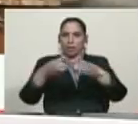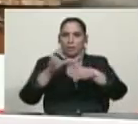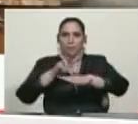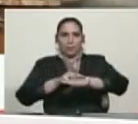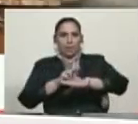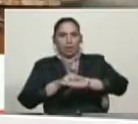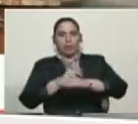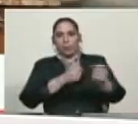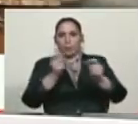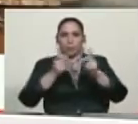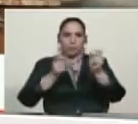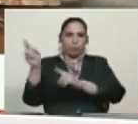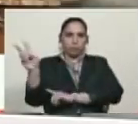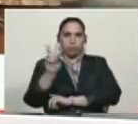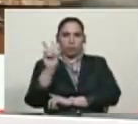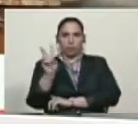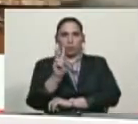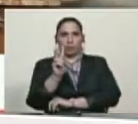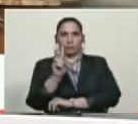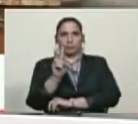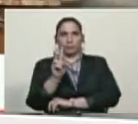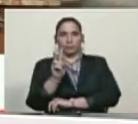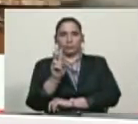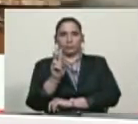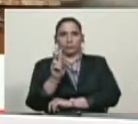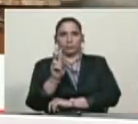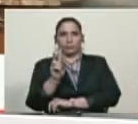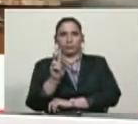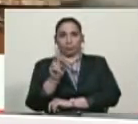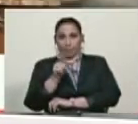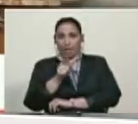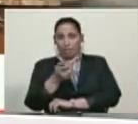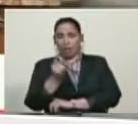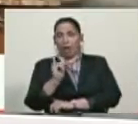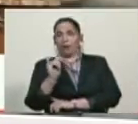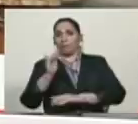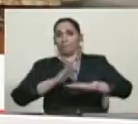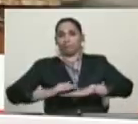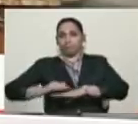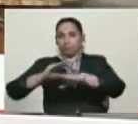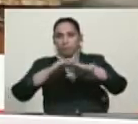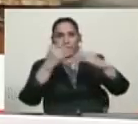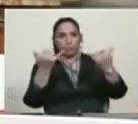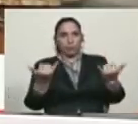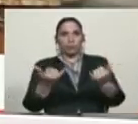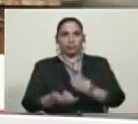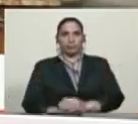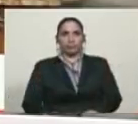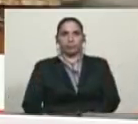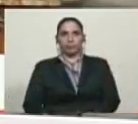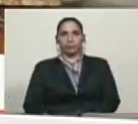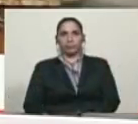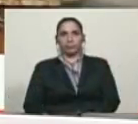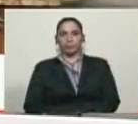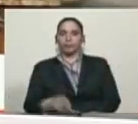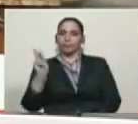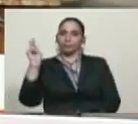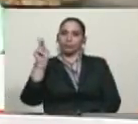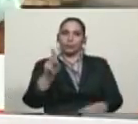venezuela así está aconteciendo en estos momentos en que está llegando